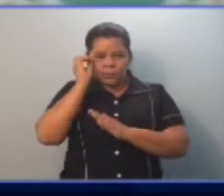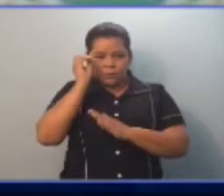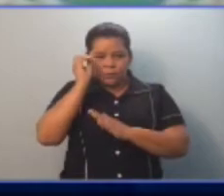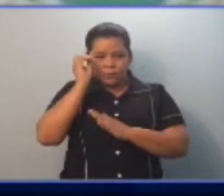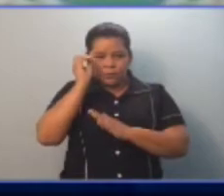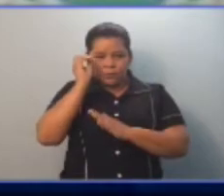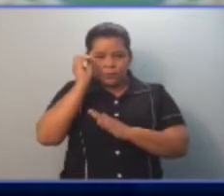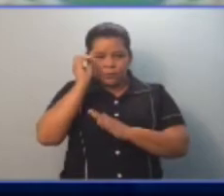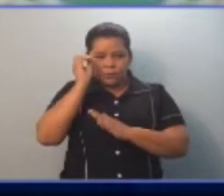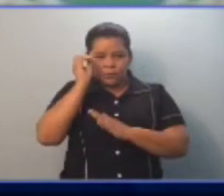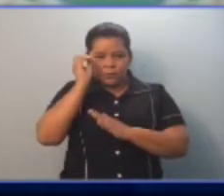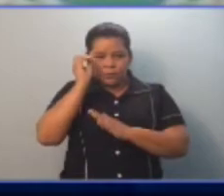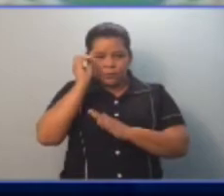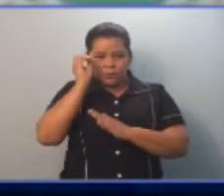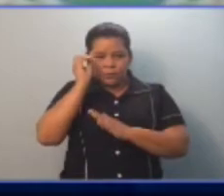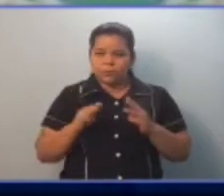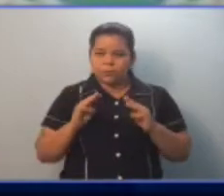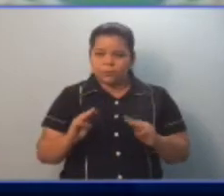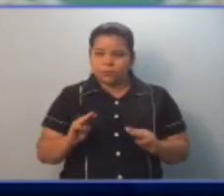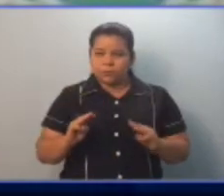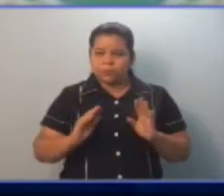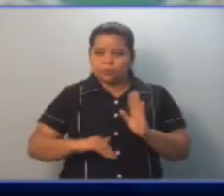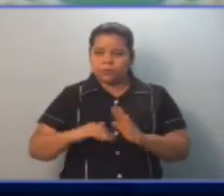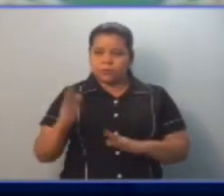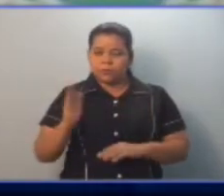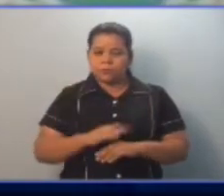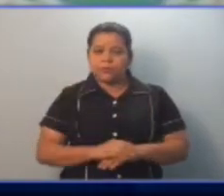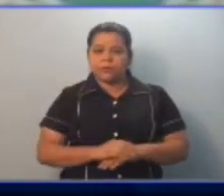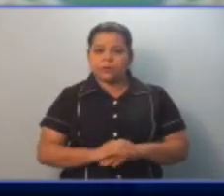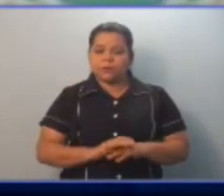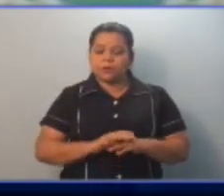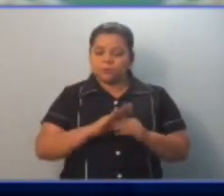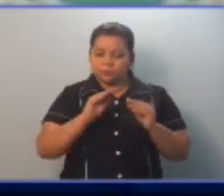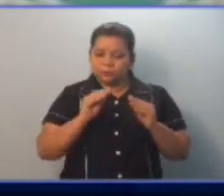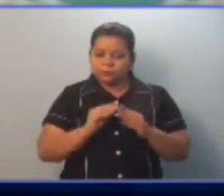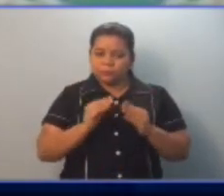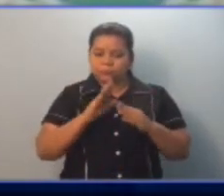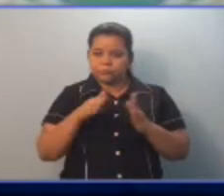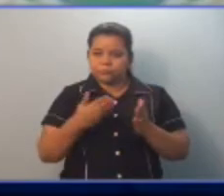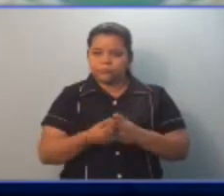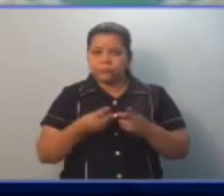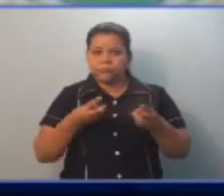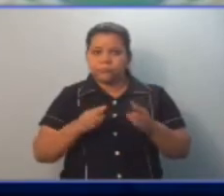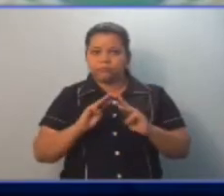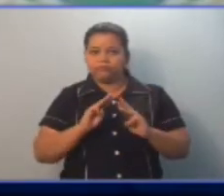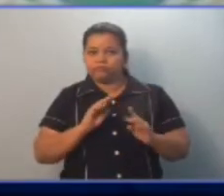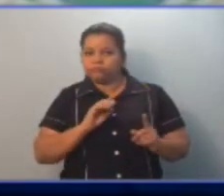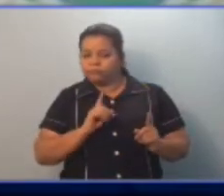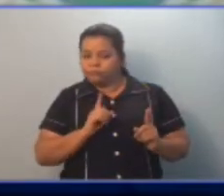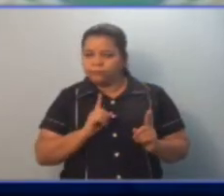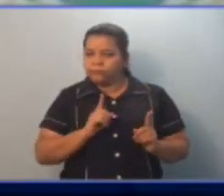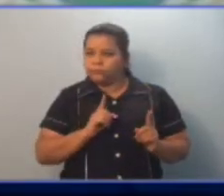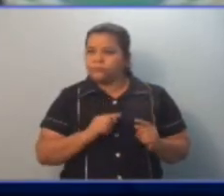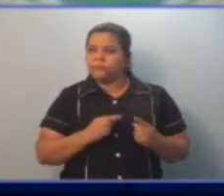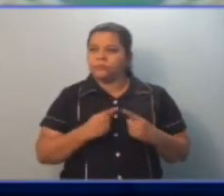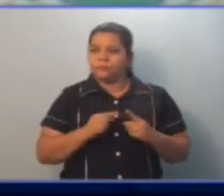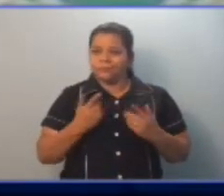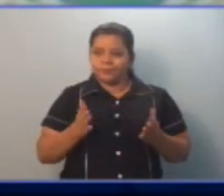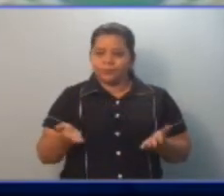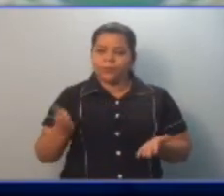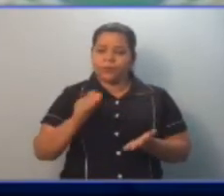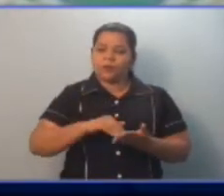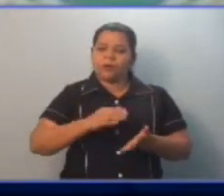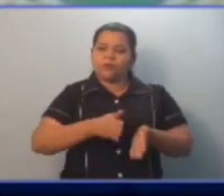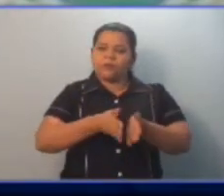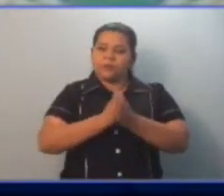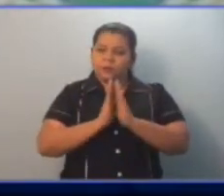cautelar. Ellos la denegaron porque consideraron que los presupuestos de la medida cautelar no se cumplían. Se les reiteró la